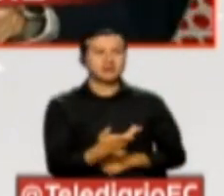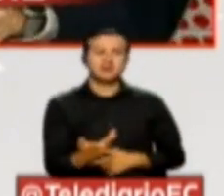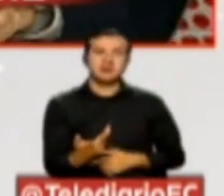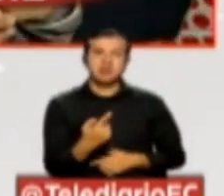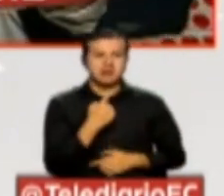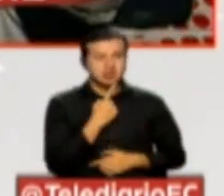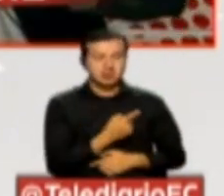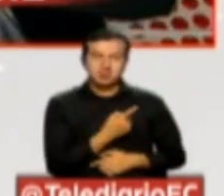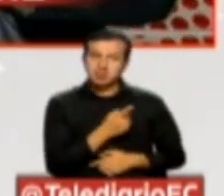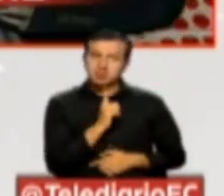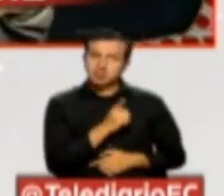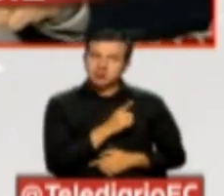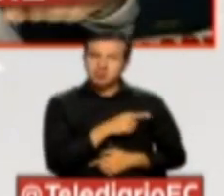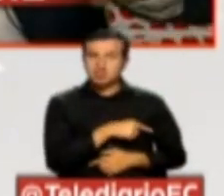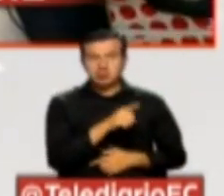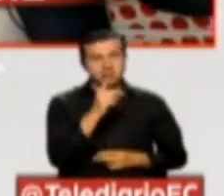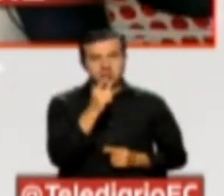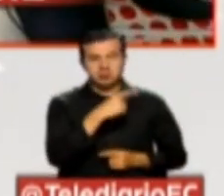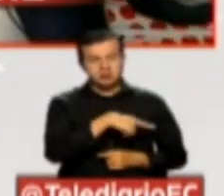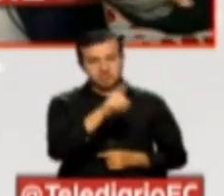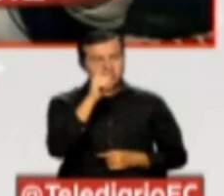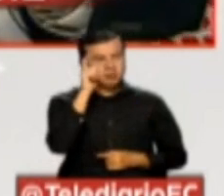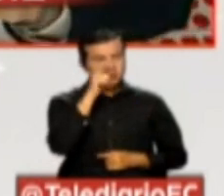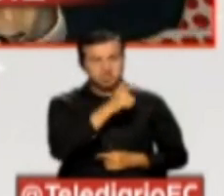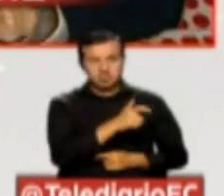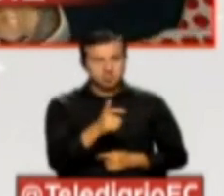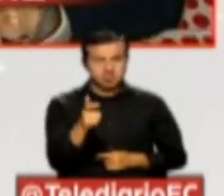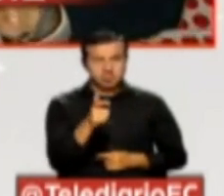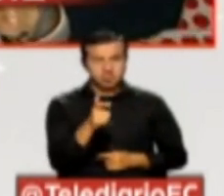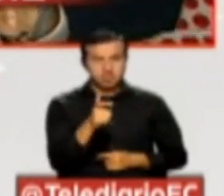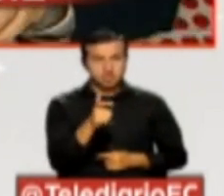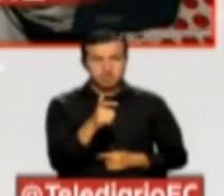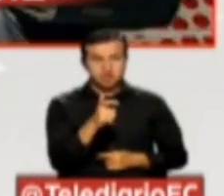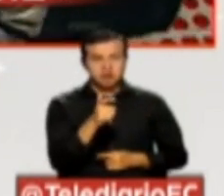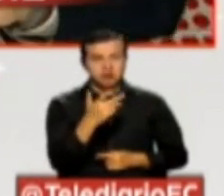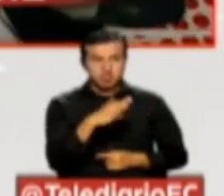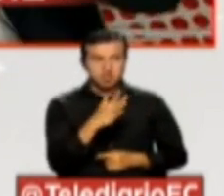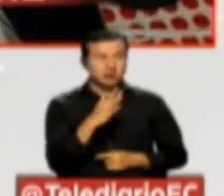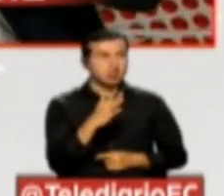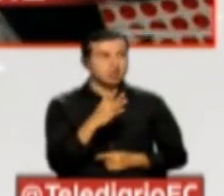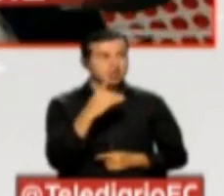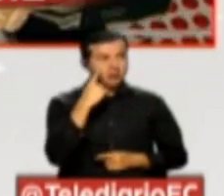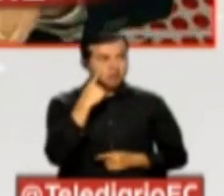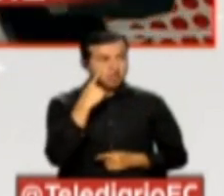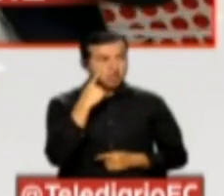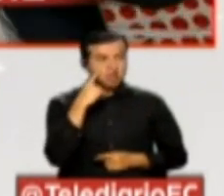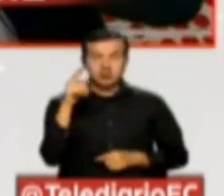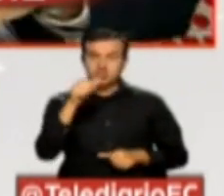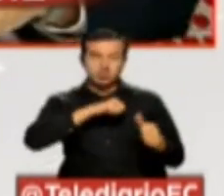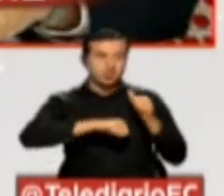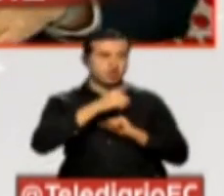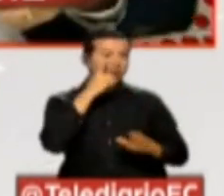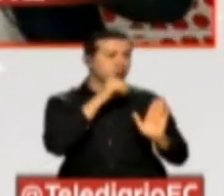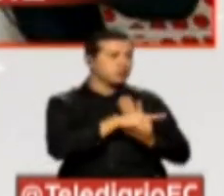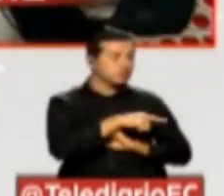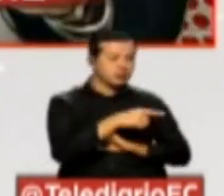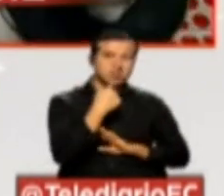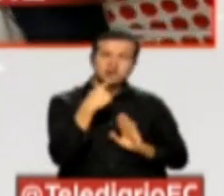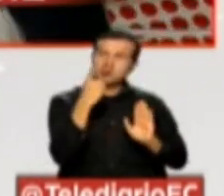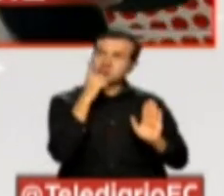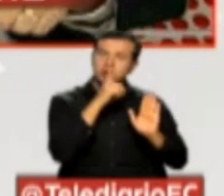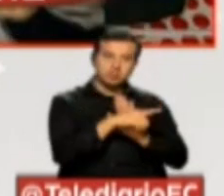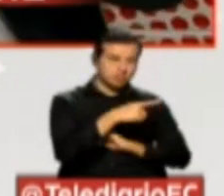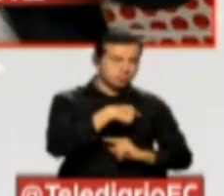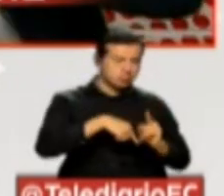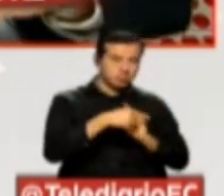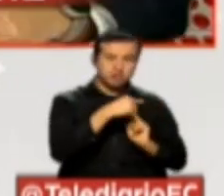menciona de que tiene que trasladarse inmediatamente a la fiscalía y dejar a un lado el reconocimiento porque le están presentando a él una denuncia y que es posible